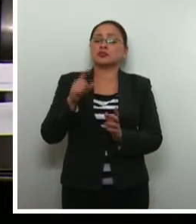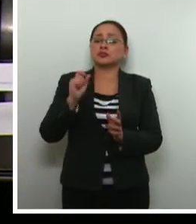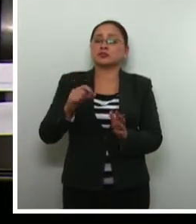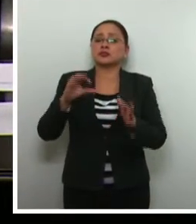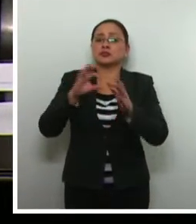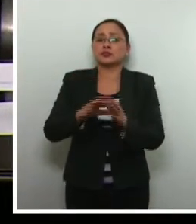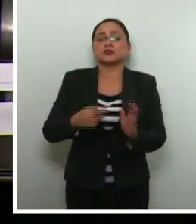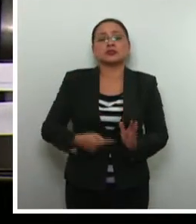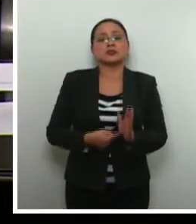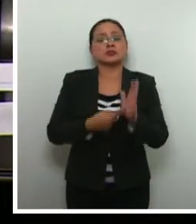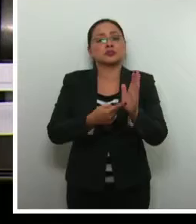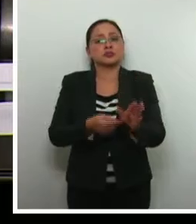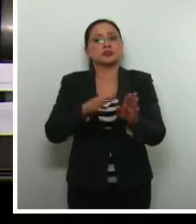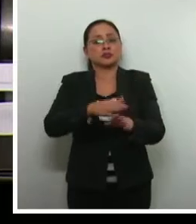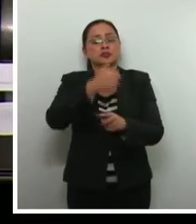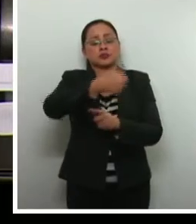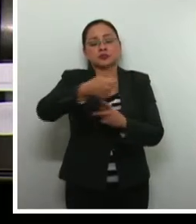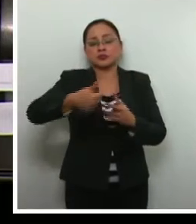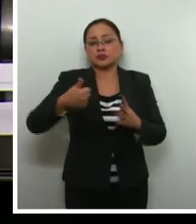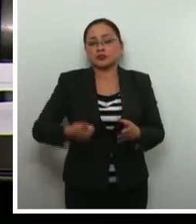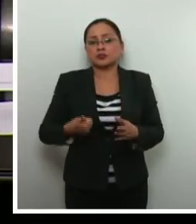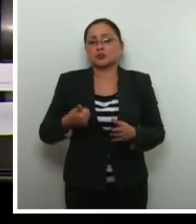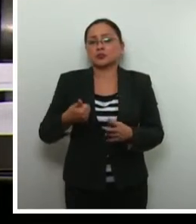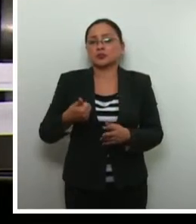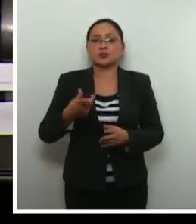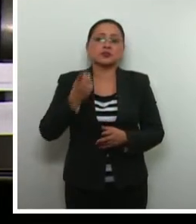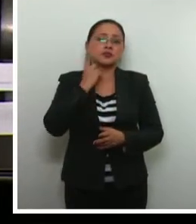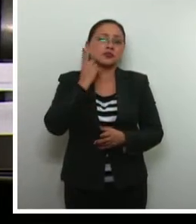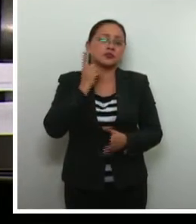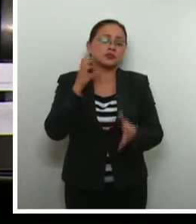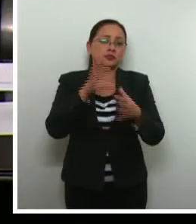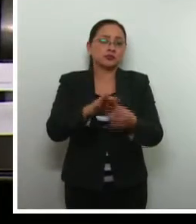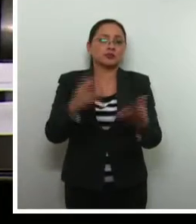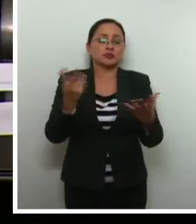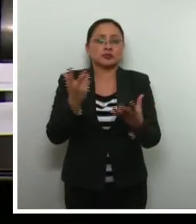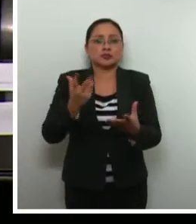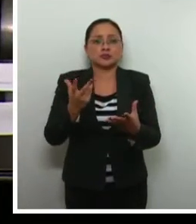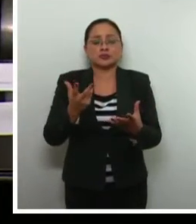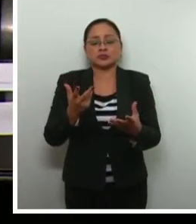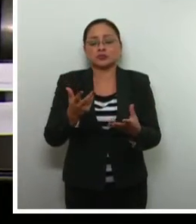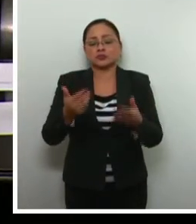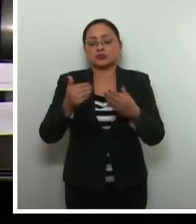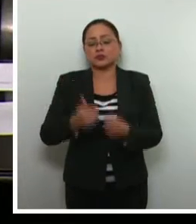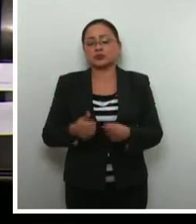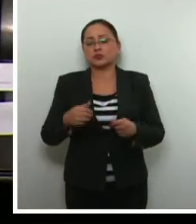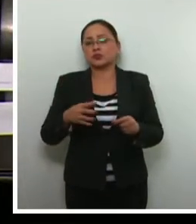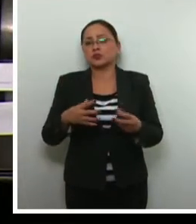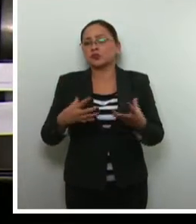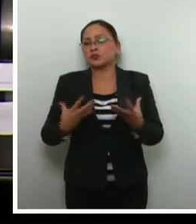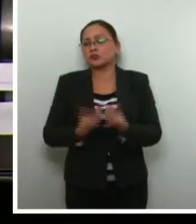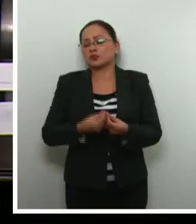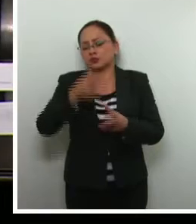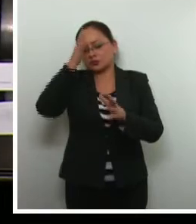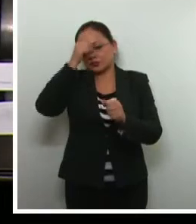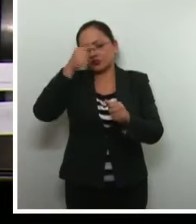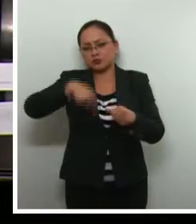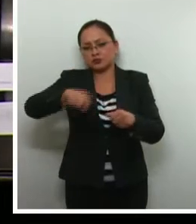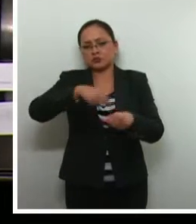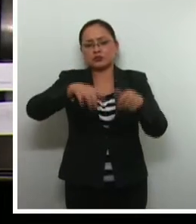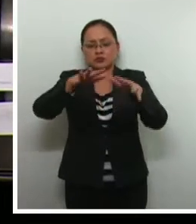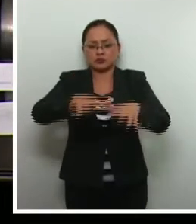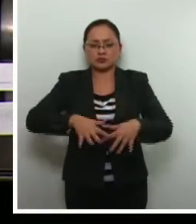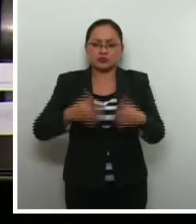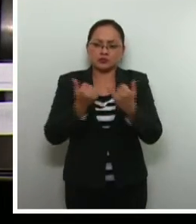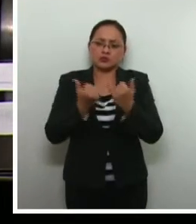se presentaron por cada uno de los legisladores fue a partir de los acuerdos de esta Asamblea y de la